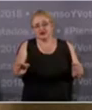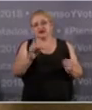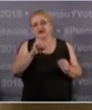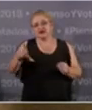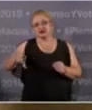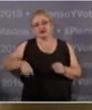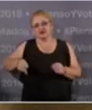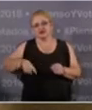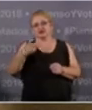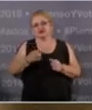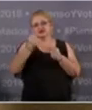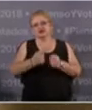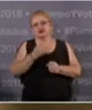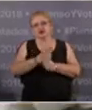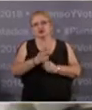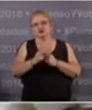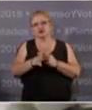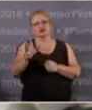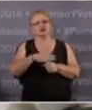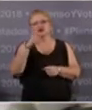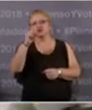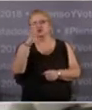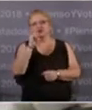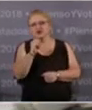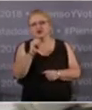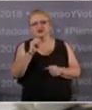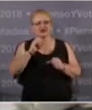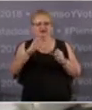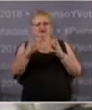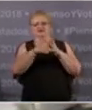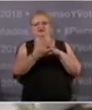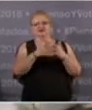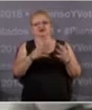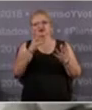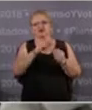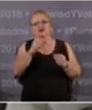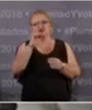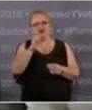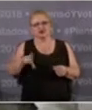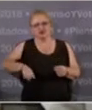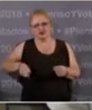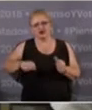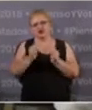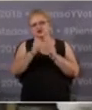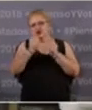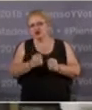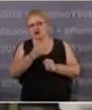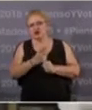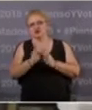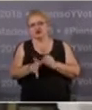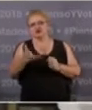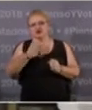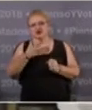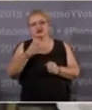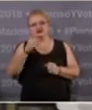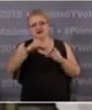de gobernabilidad y seguridad pública, porque no puede mezclarse la gobernabilidad con la seguridad pública. Me parece que es el estado más fallido que tenemos y el tema más sensible